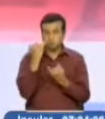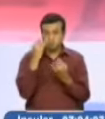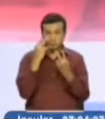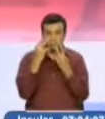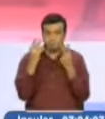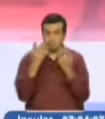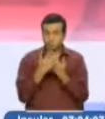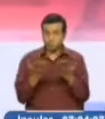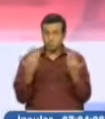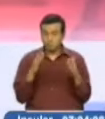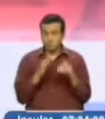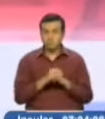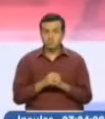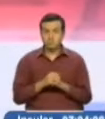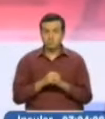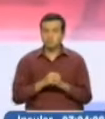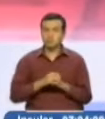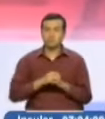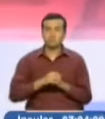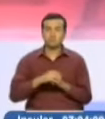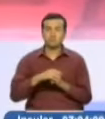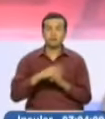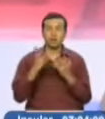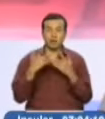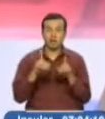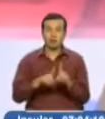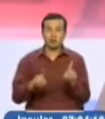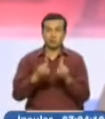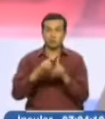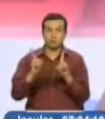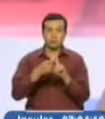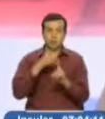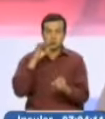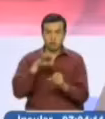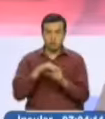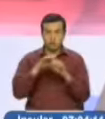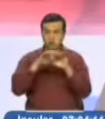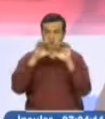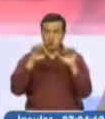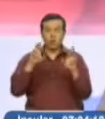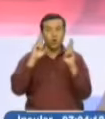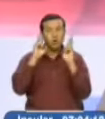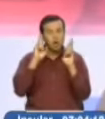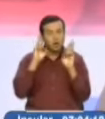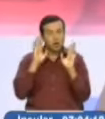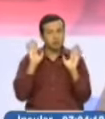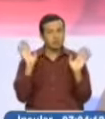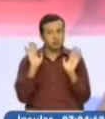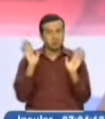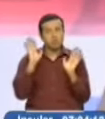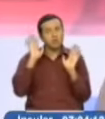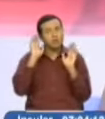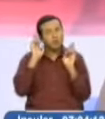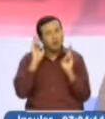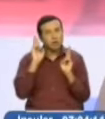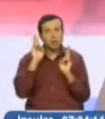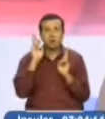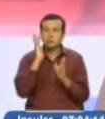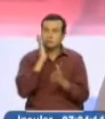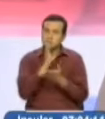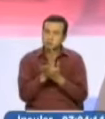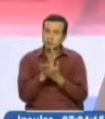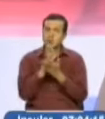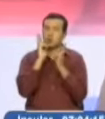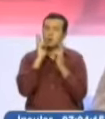que vimos en los días de los resultados de la primera vuelta, y que ojalá y que no, ojalá, espero equivocarme, no veamos en estos